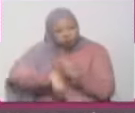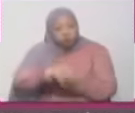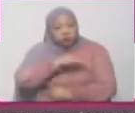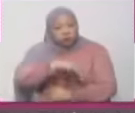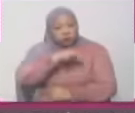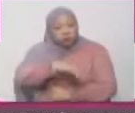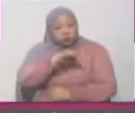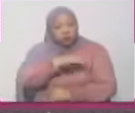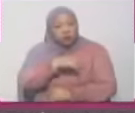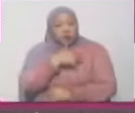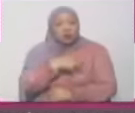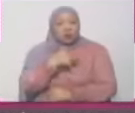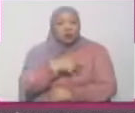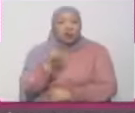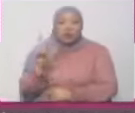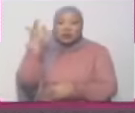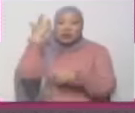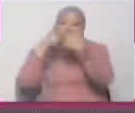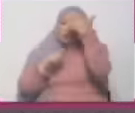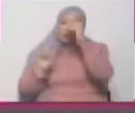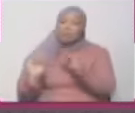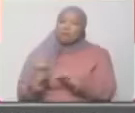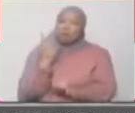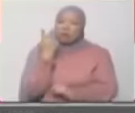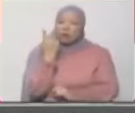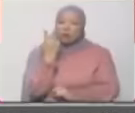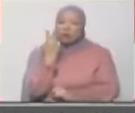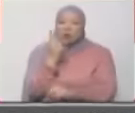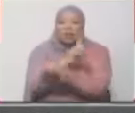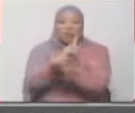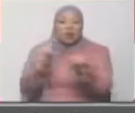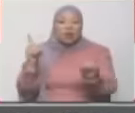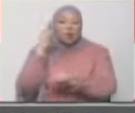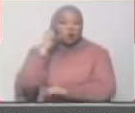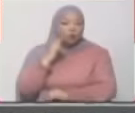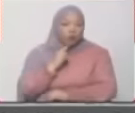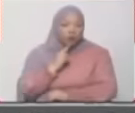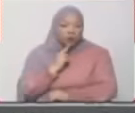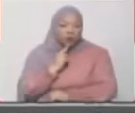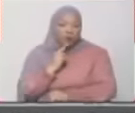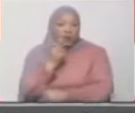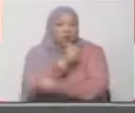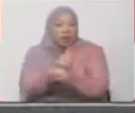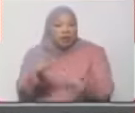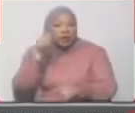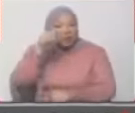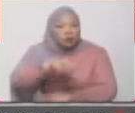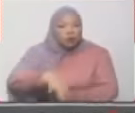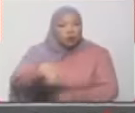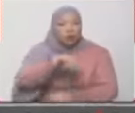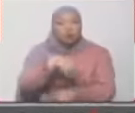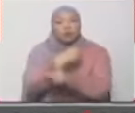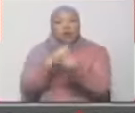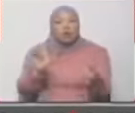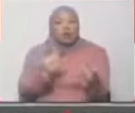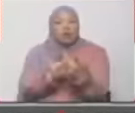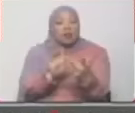primero que nos habló de la democracia bolivariana, de la democracia popular, de la democracia